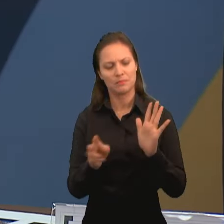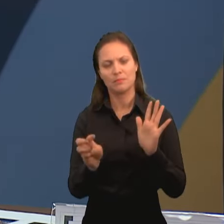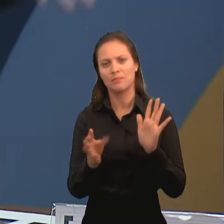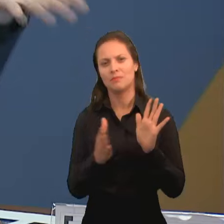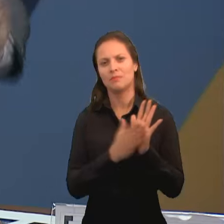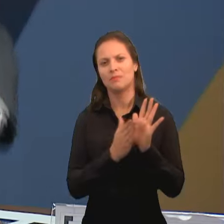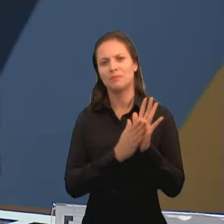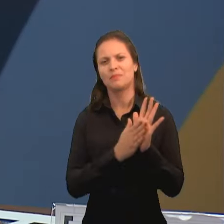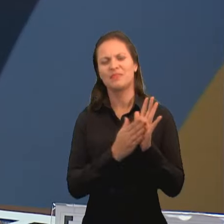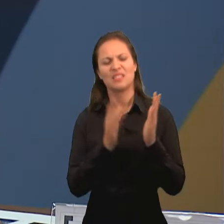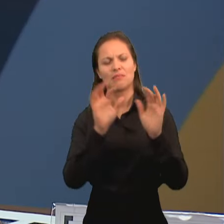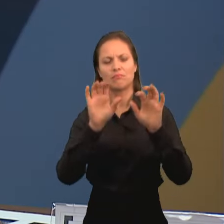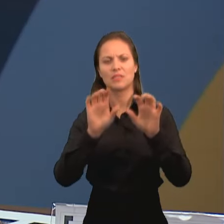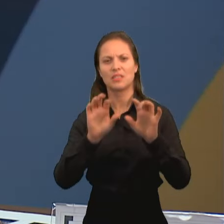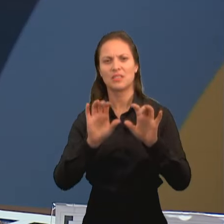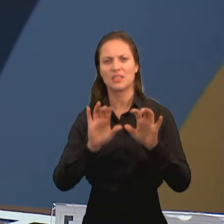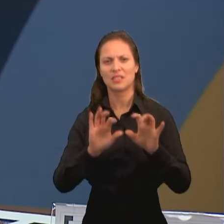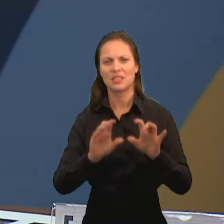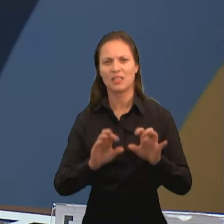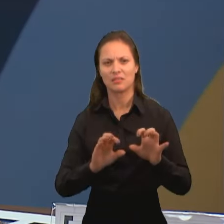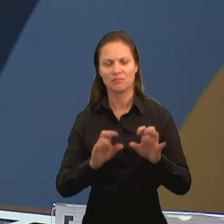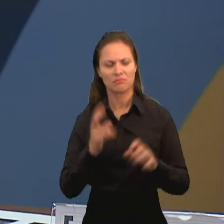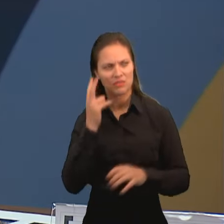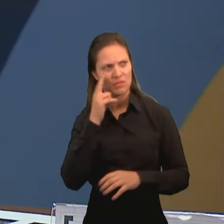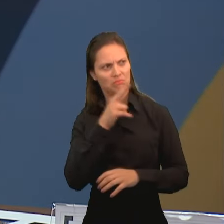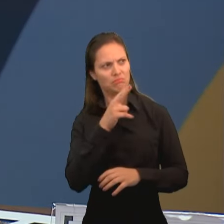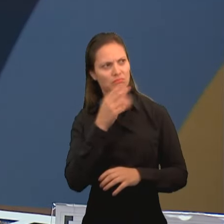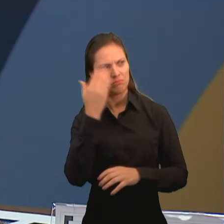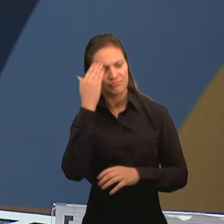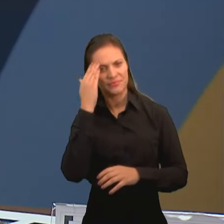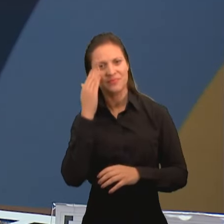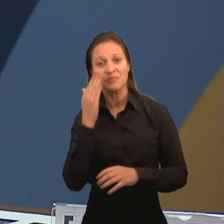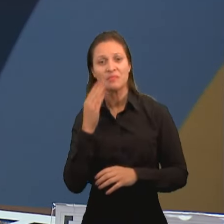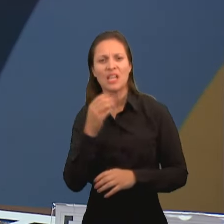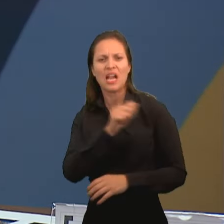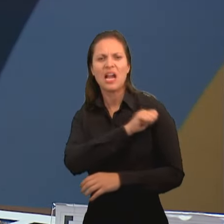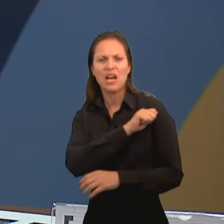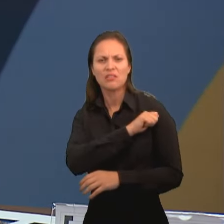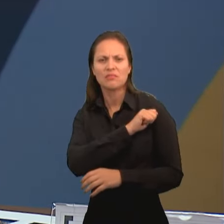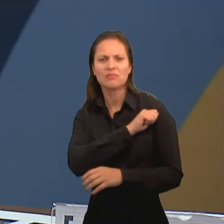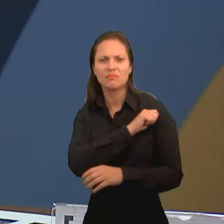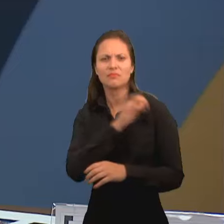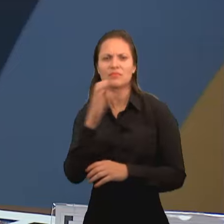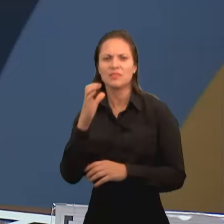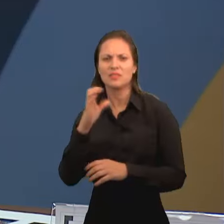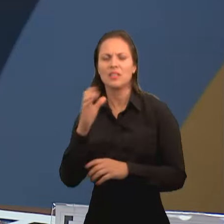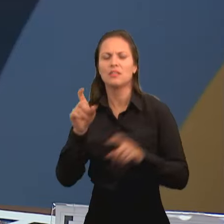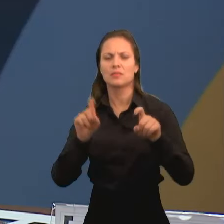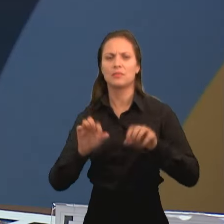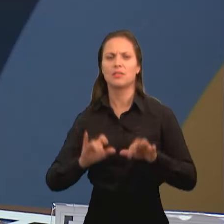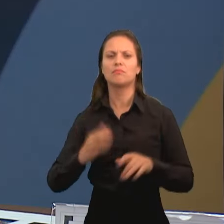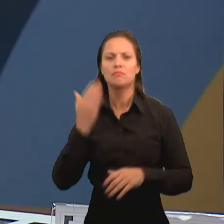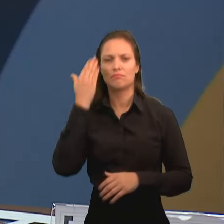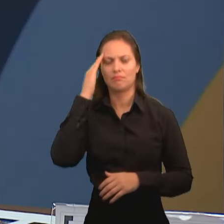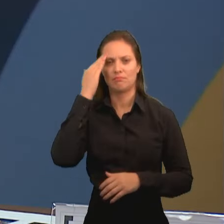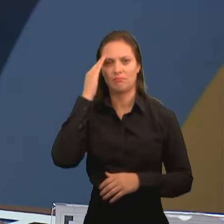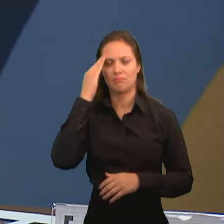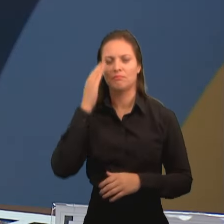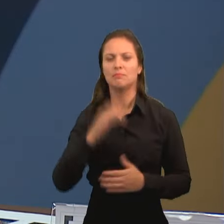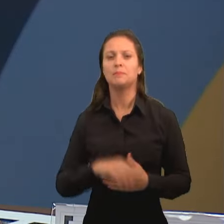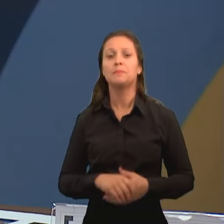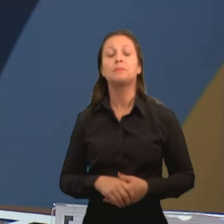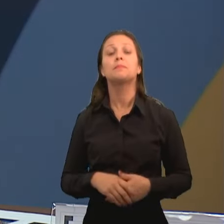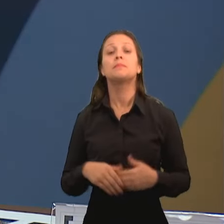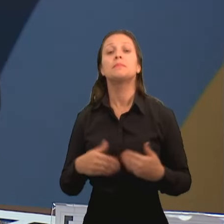sean simples y que podemos escribir un código de un alumno de ciencias de la computación